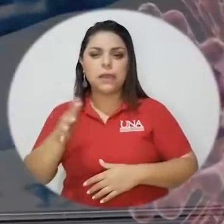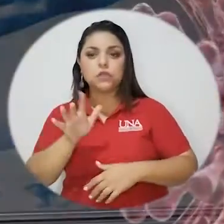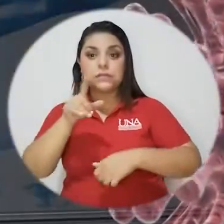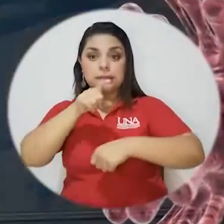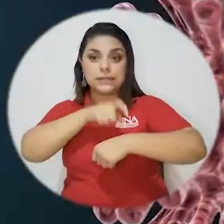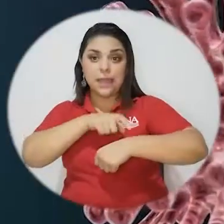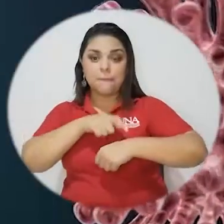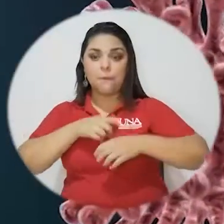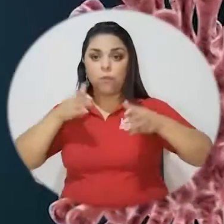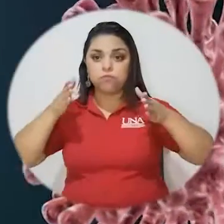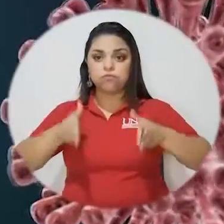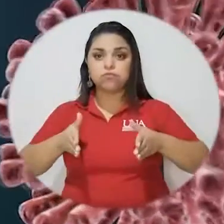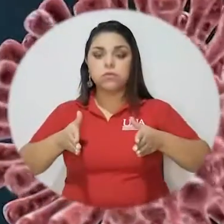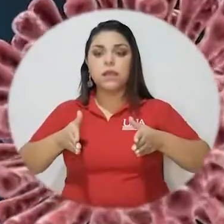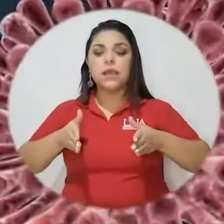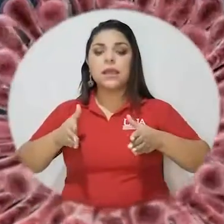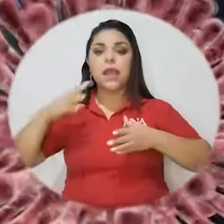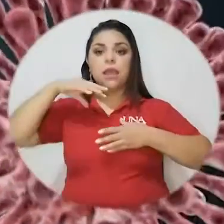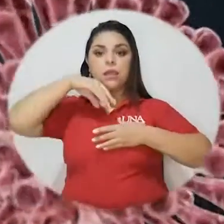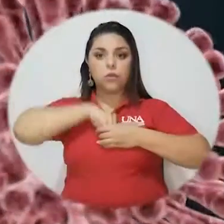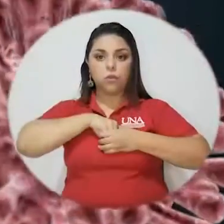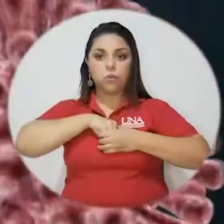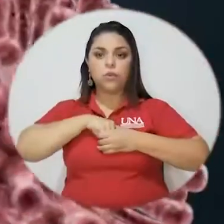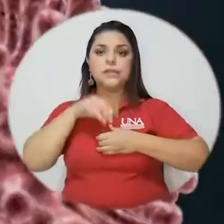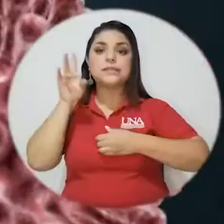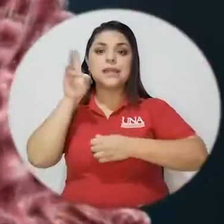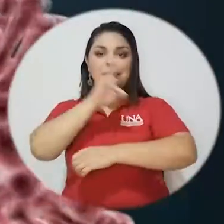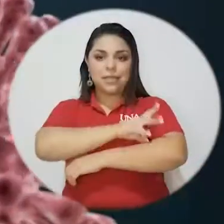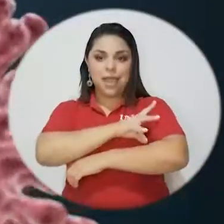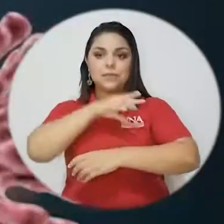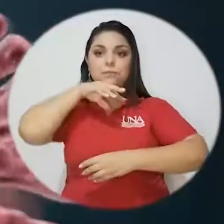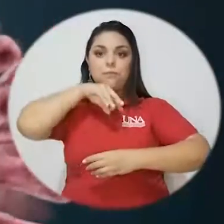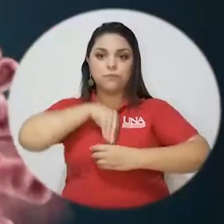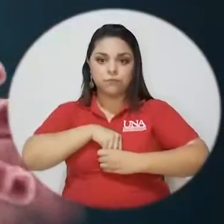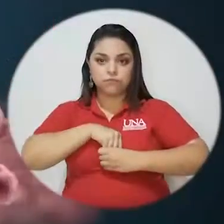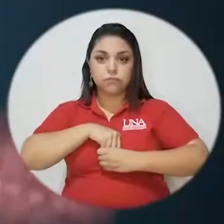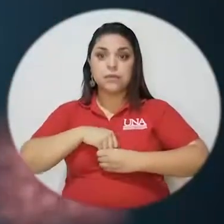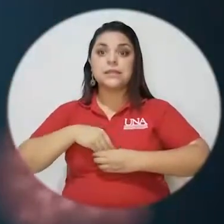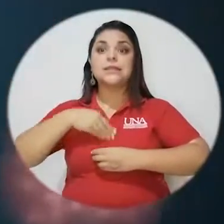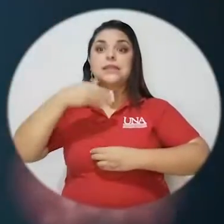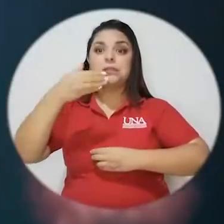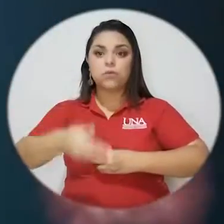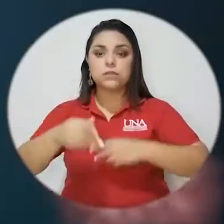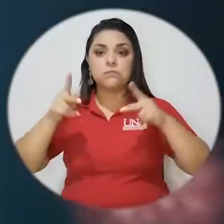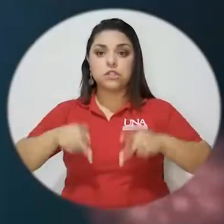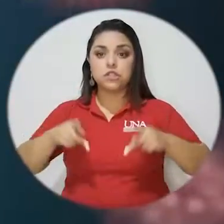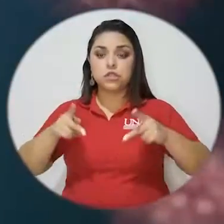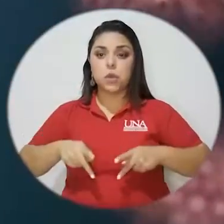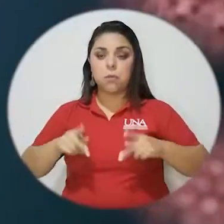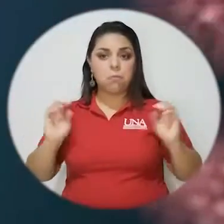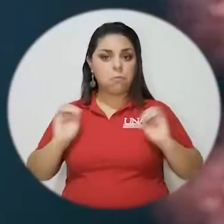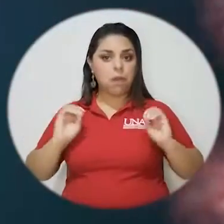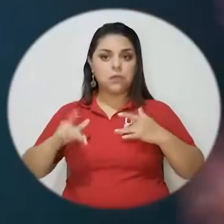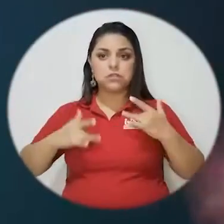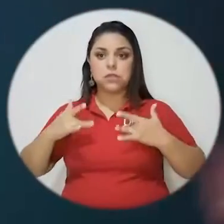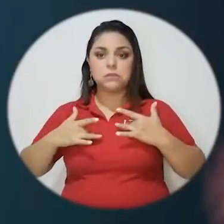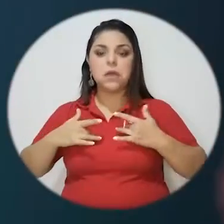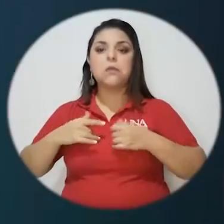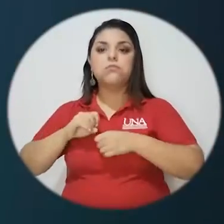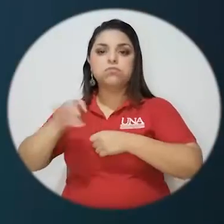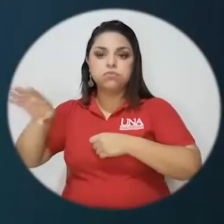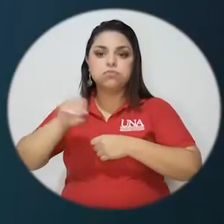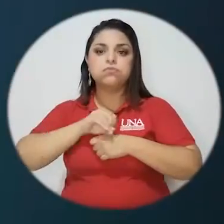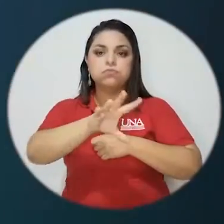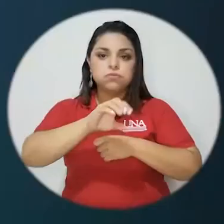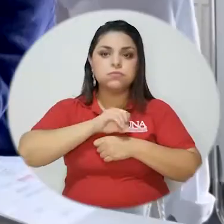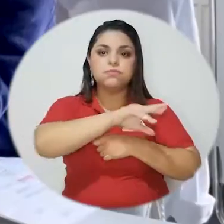incubación, ¿verdad? Que eran 6-7 días. En ese momento, cuando la persona estaba sintomática, estaba transmitiendo el